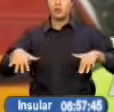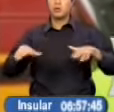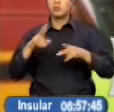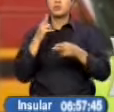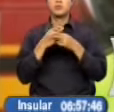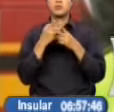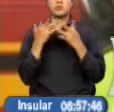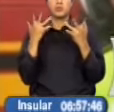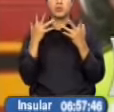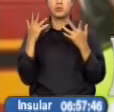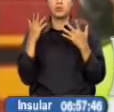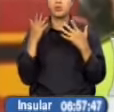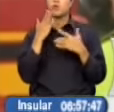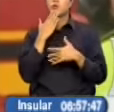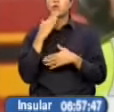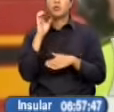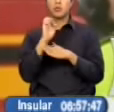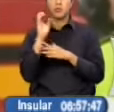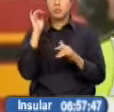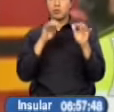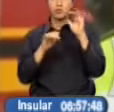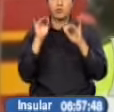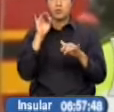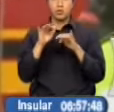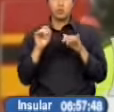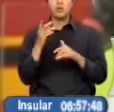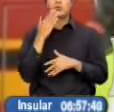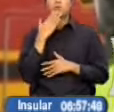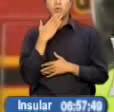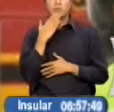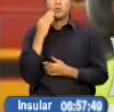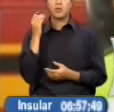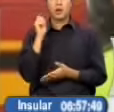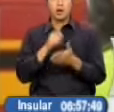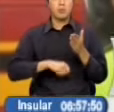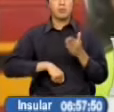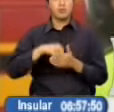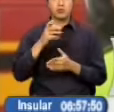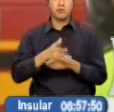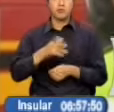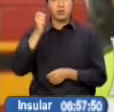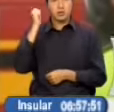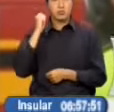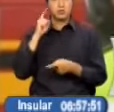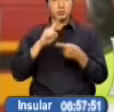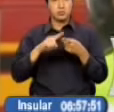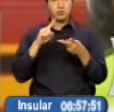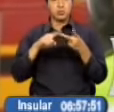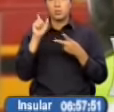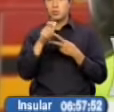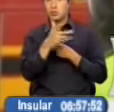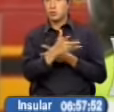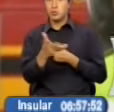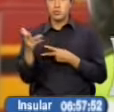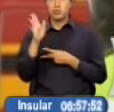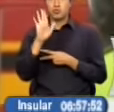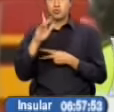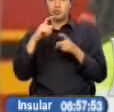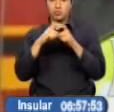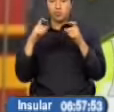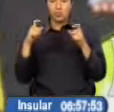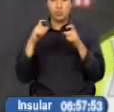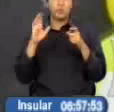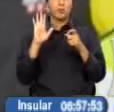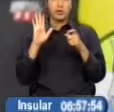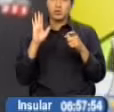zona tricolor aquí va a ingresar solamente las que tienen autorización por la federación y las personas que tienen su ticket o su